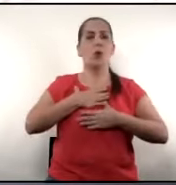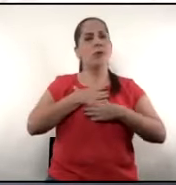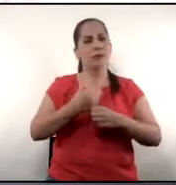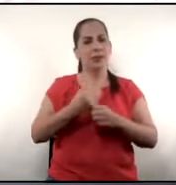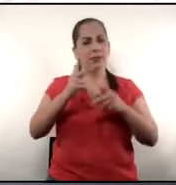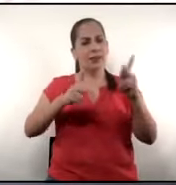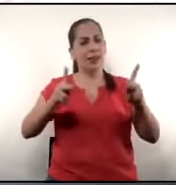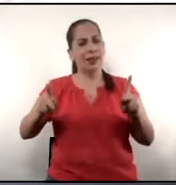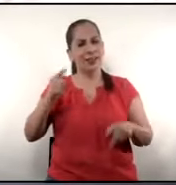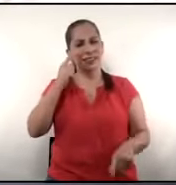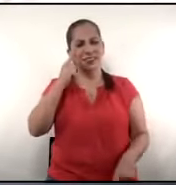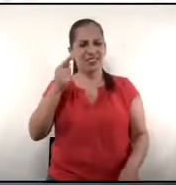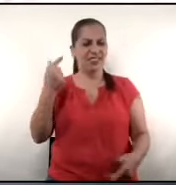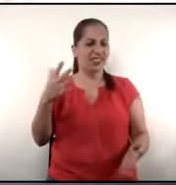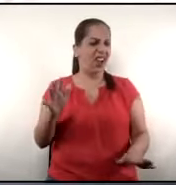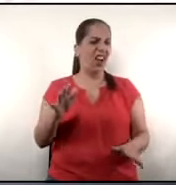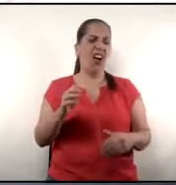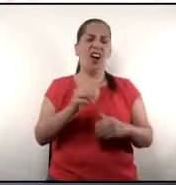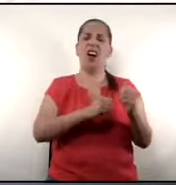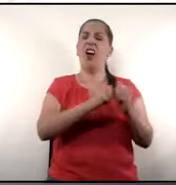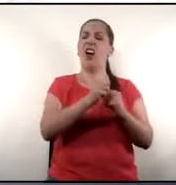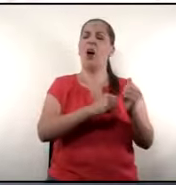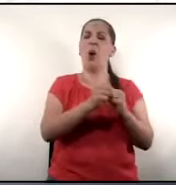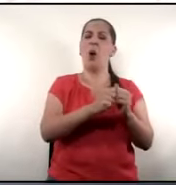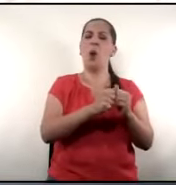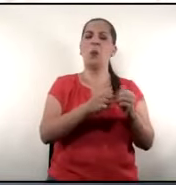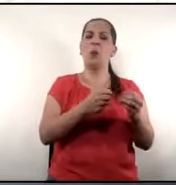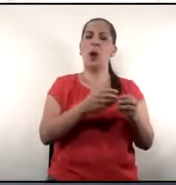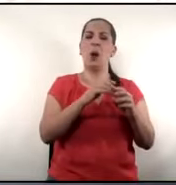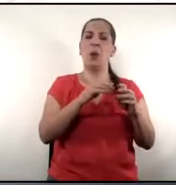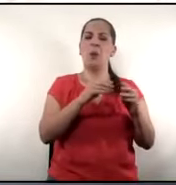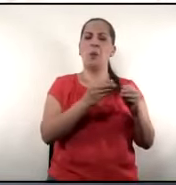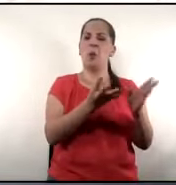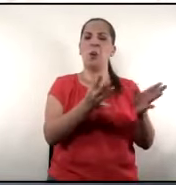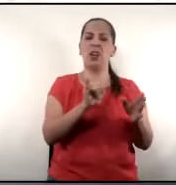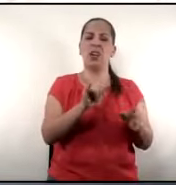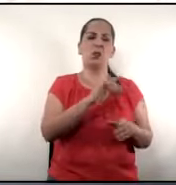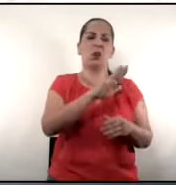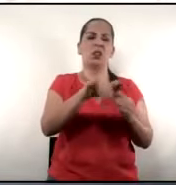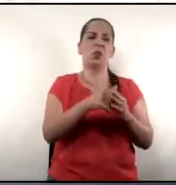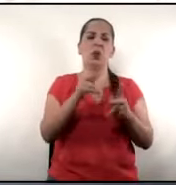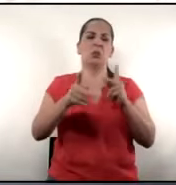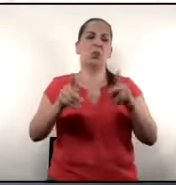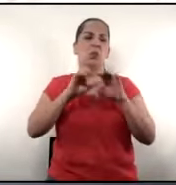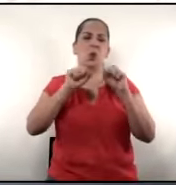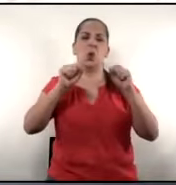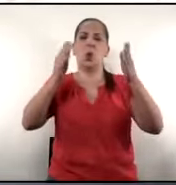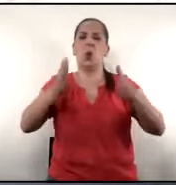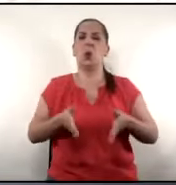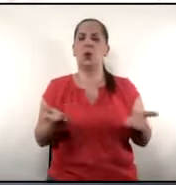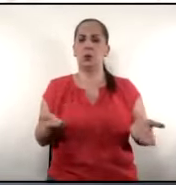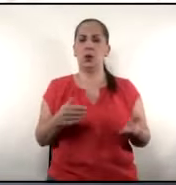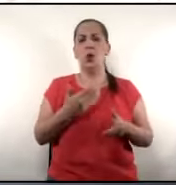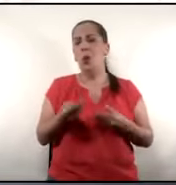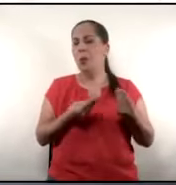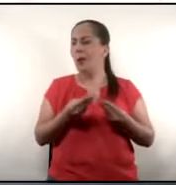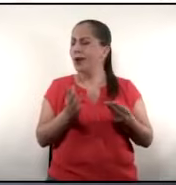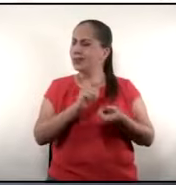ve quizás la obra pública como el nido o el foco de corruptos? ¿Cómo hacer esos 2 trabajos que generen